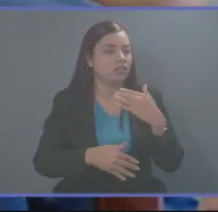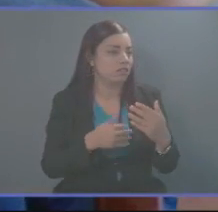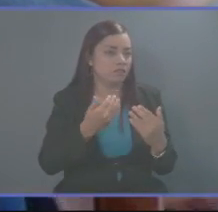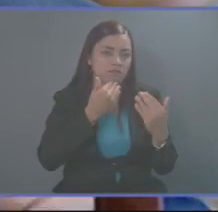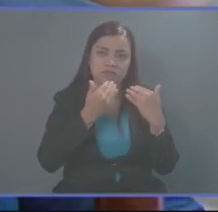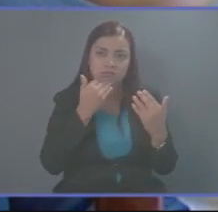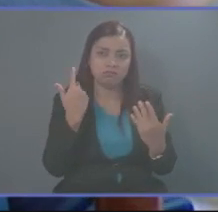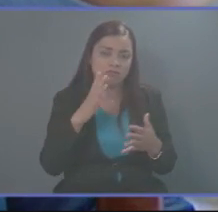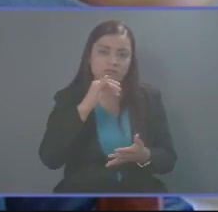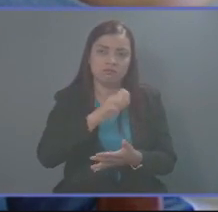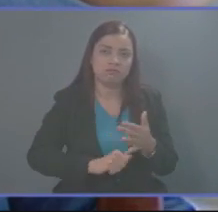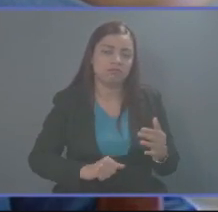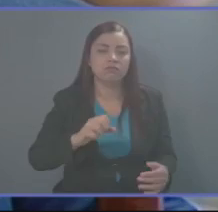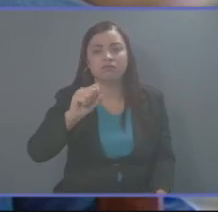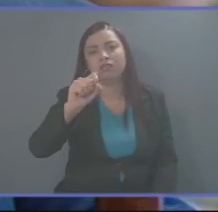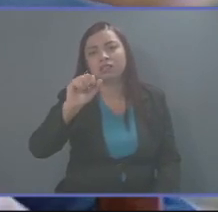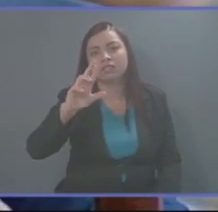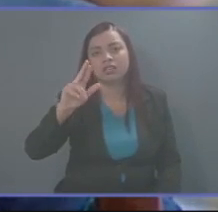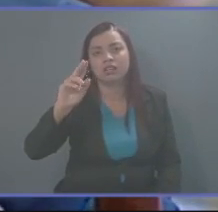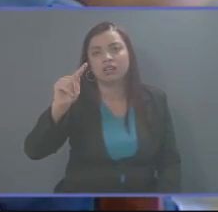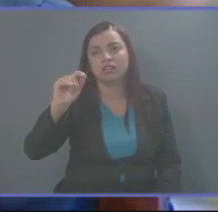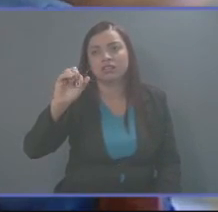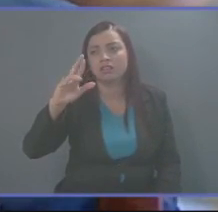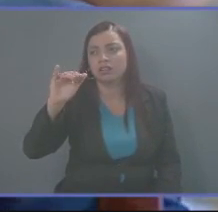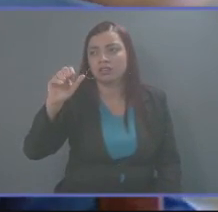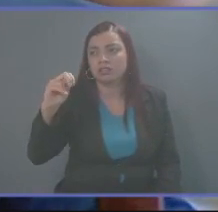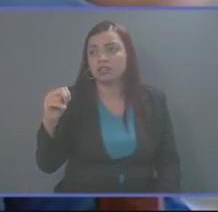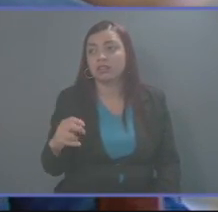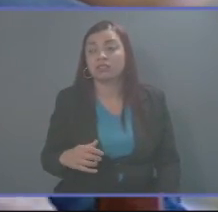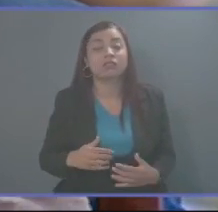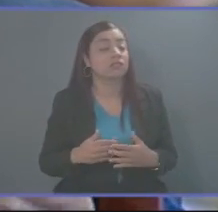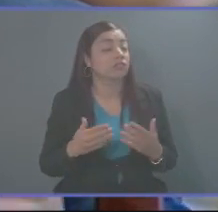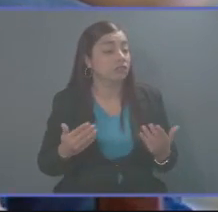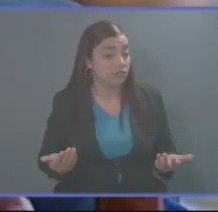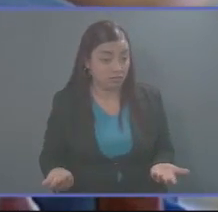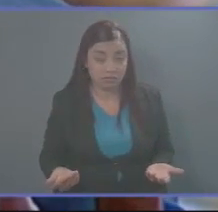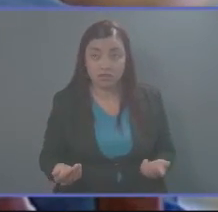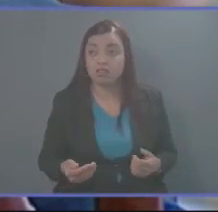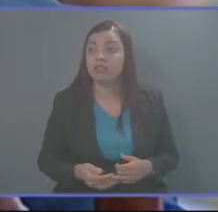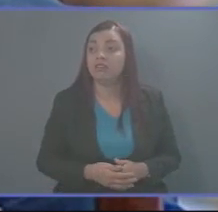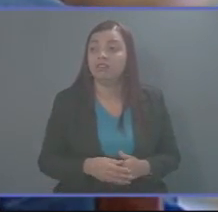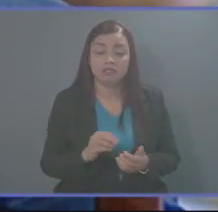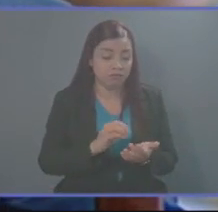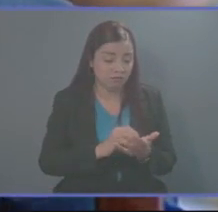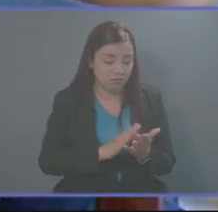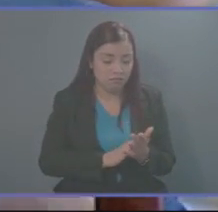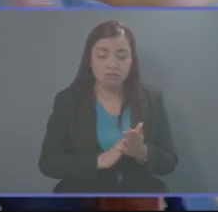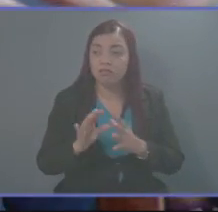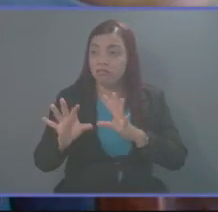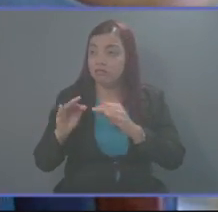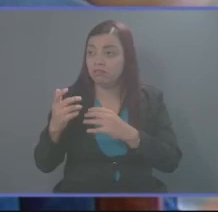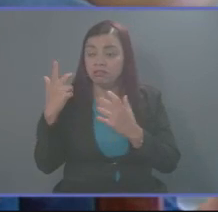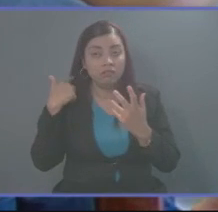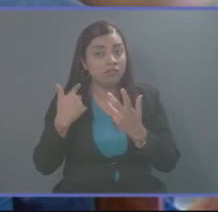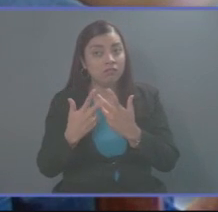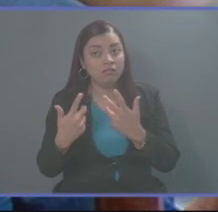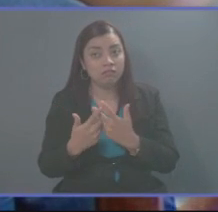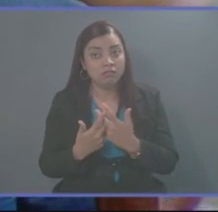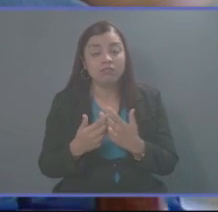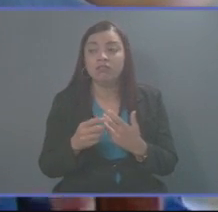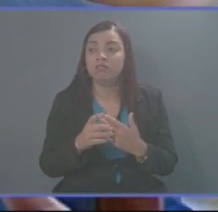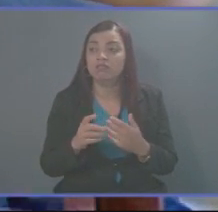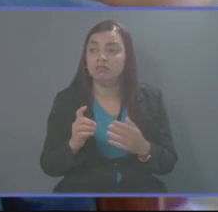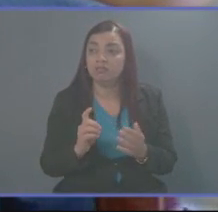que se pagan en Sertracén. Como trampa, le colocaron a algunos colegas y lo dijeron allá en el